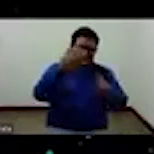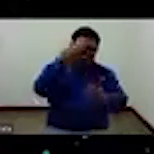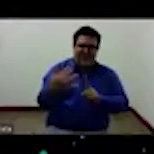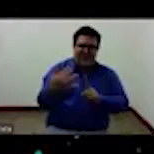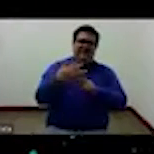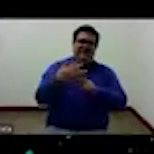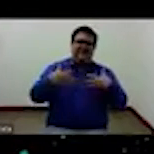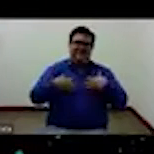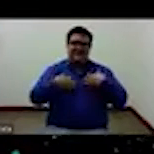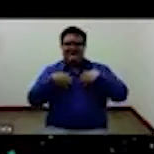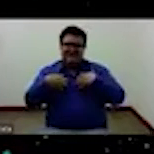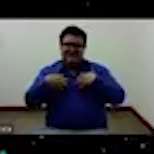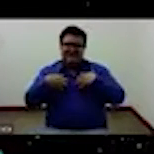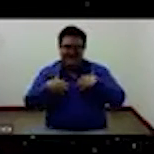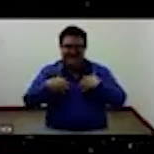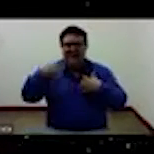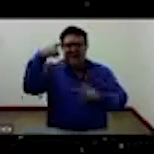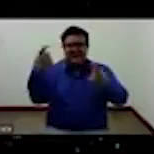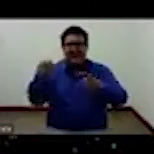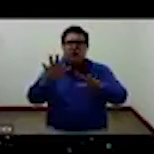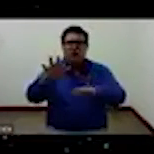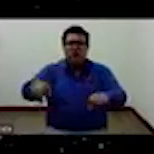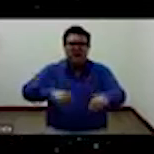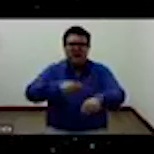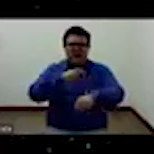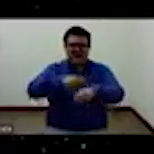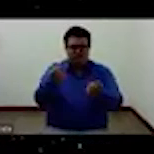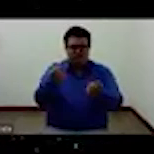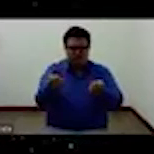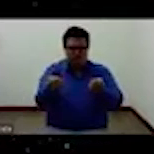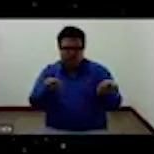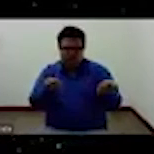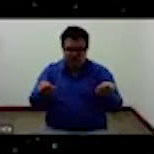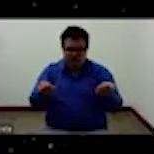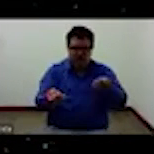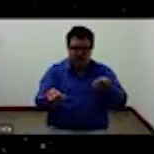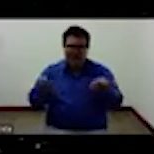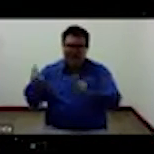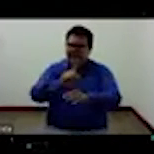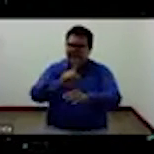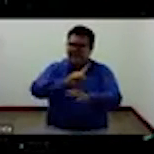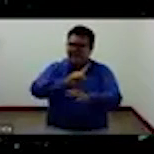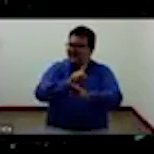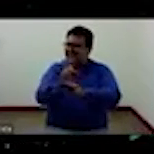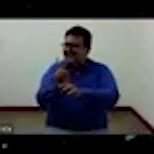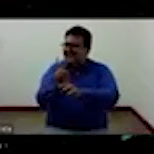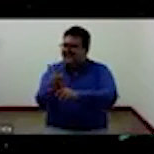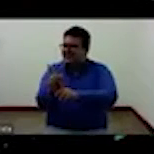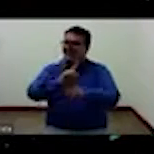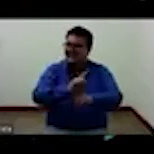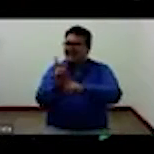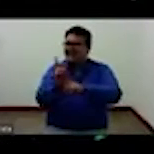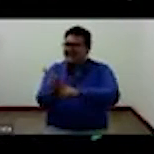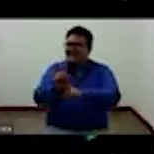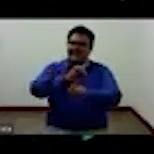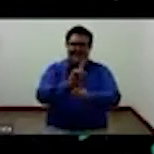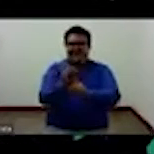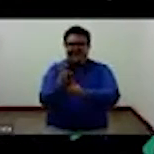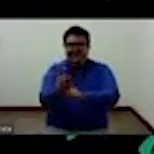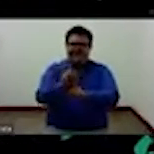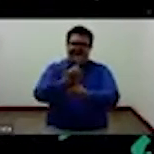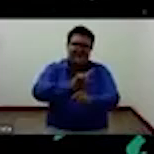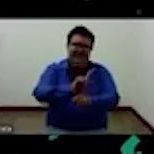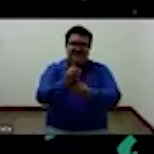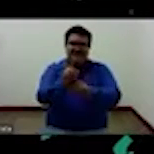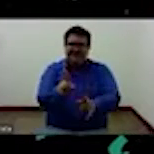del tiempo, ese regulador del tiempo. Entonces quise recurrir a un metrónomo extraño, que es un